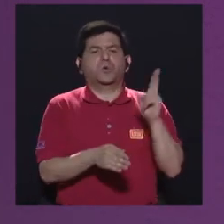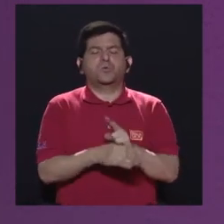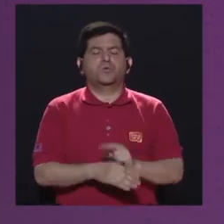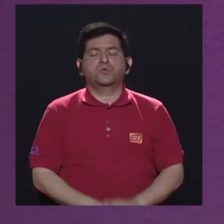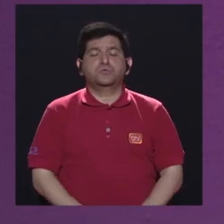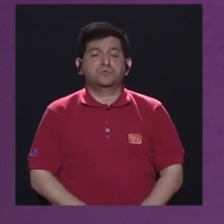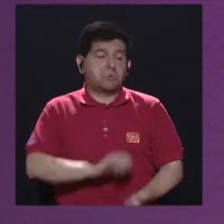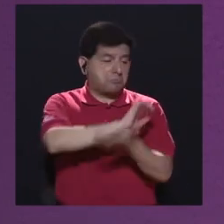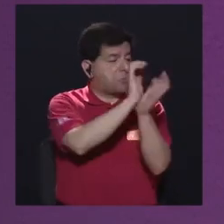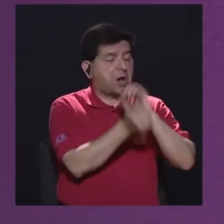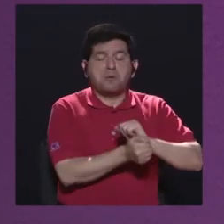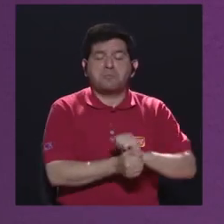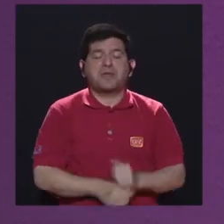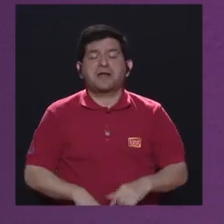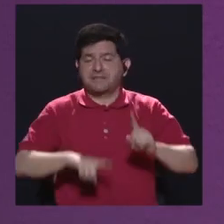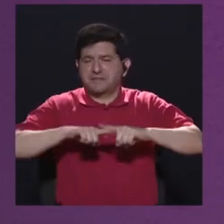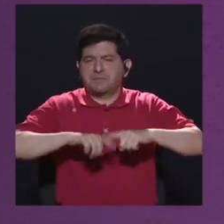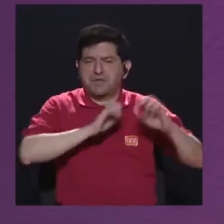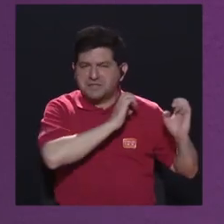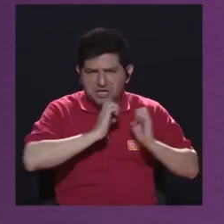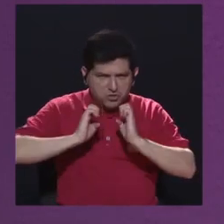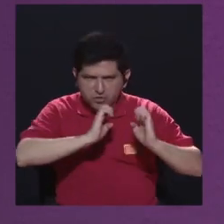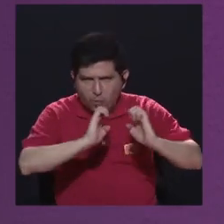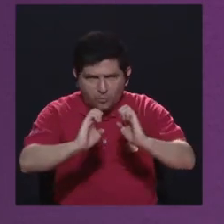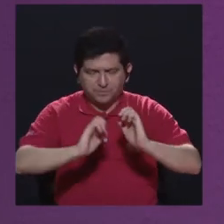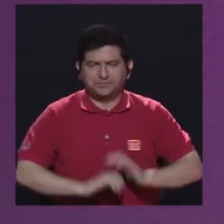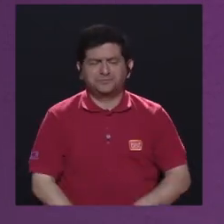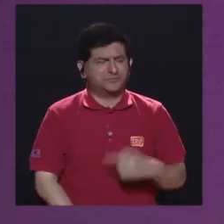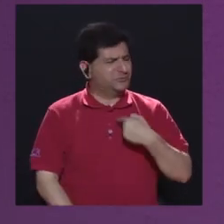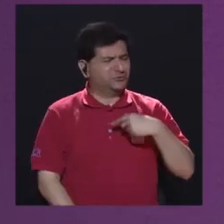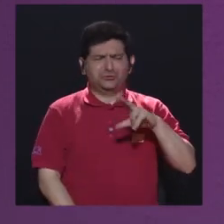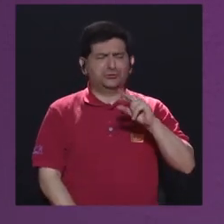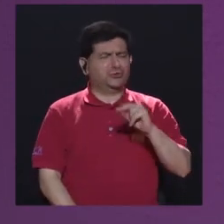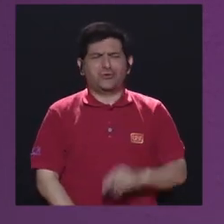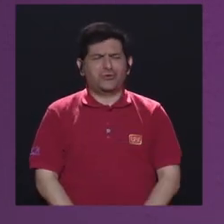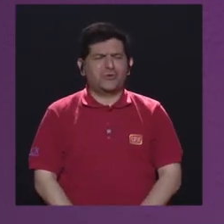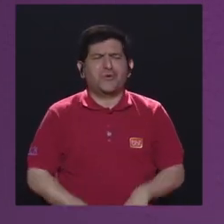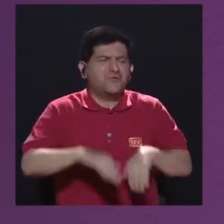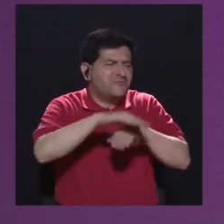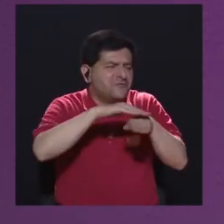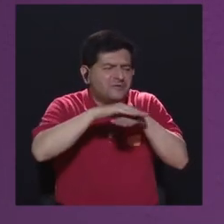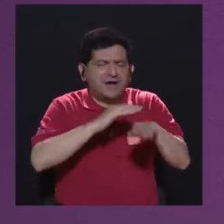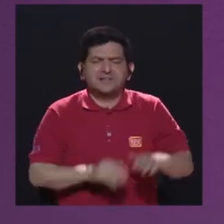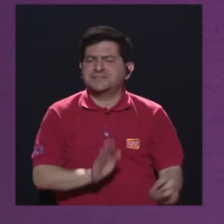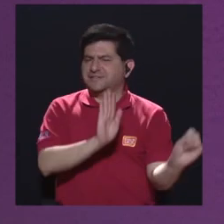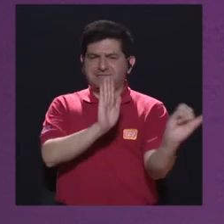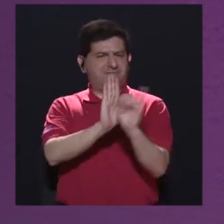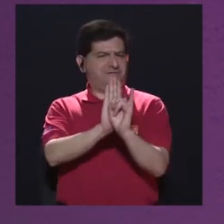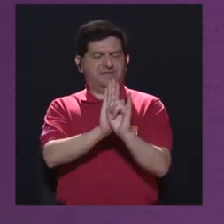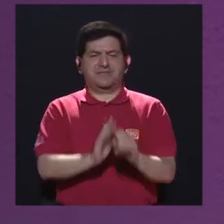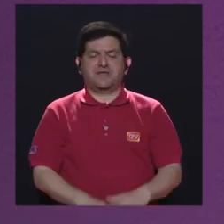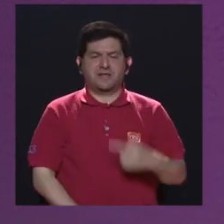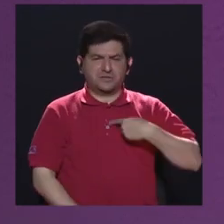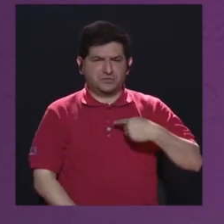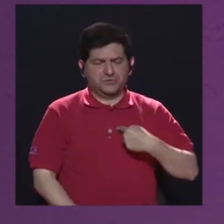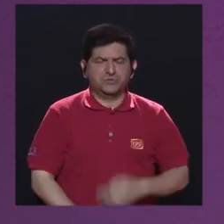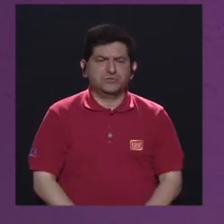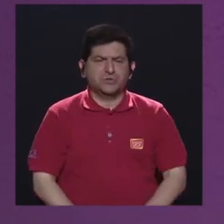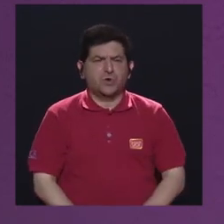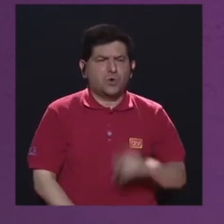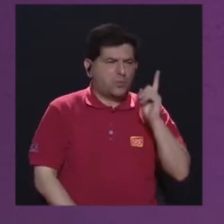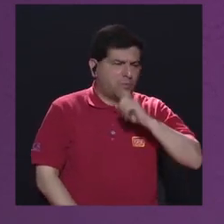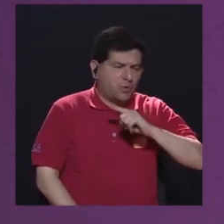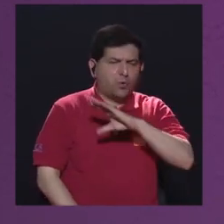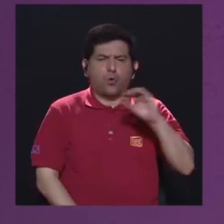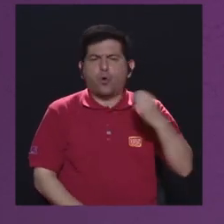sacar y puede usarlo estratégicamente. Uh-huh. Yo no soy esencialista respecto a la identidad de ser puto o ser trabajador